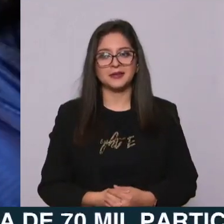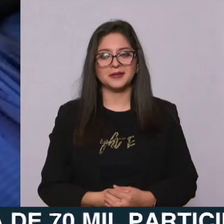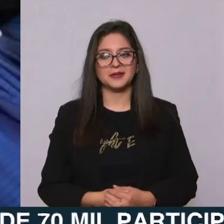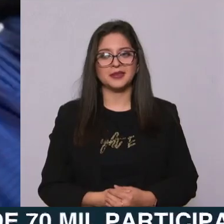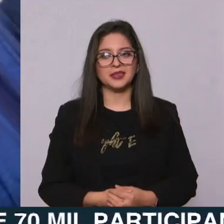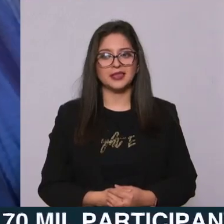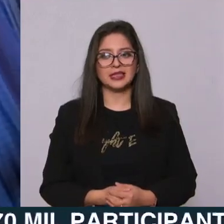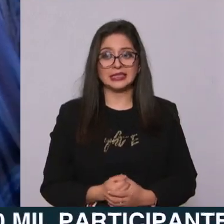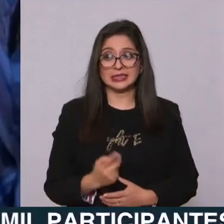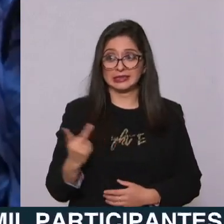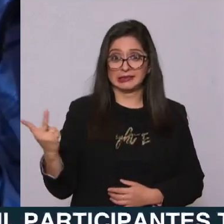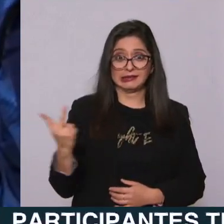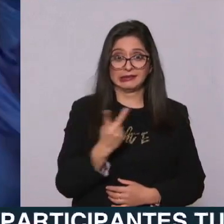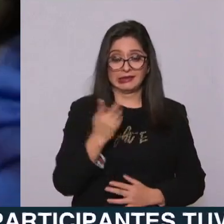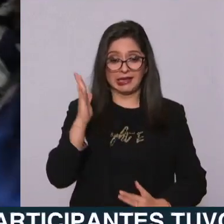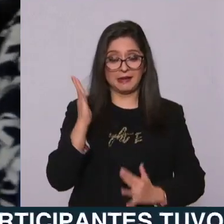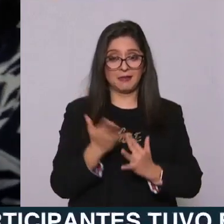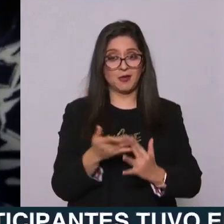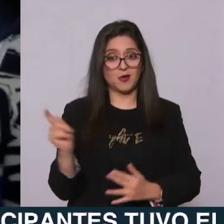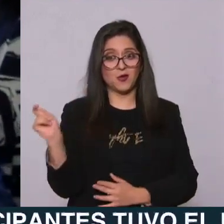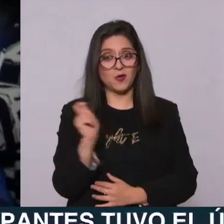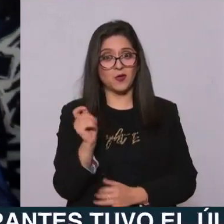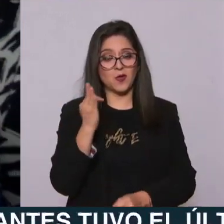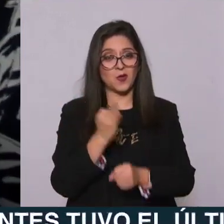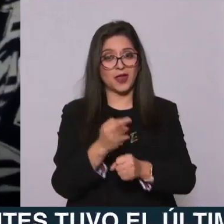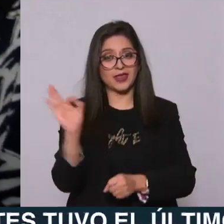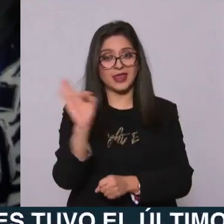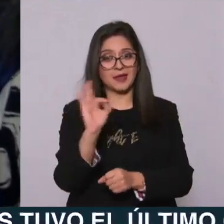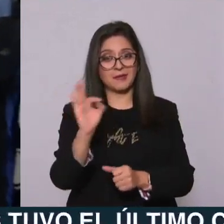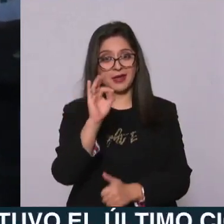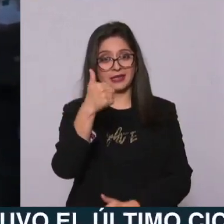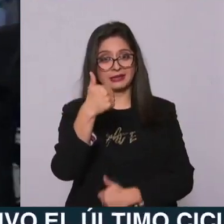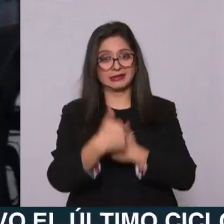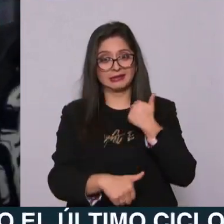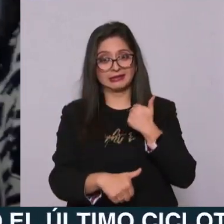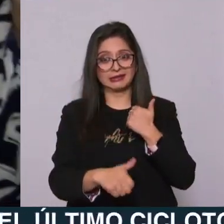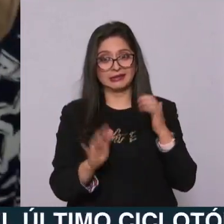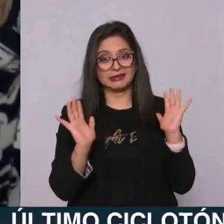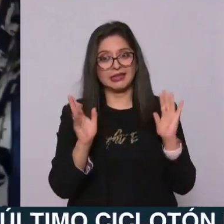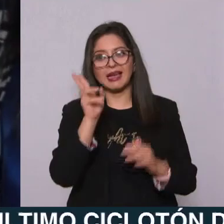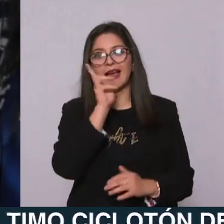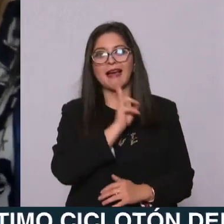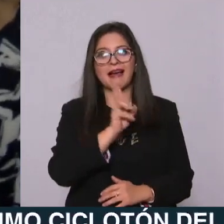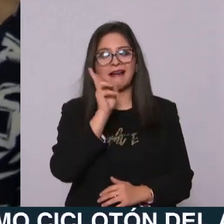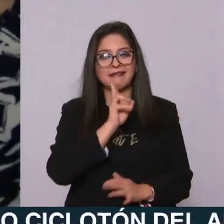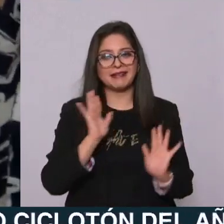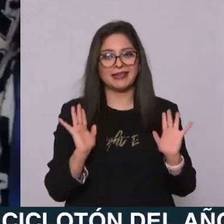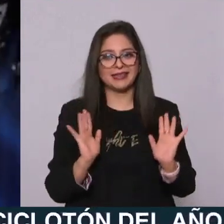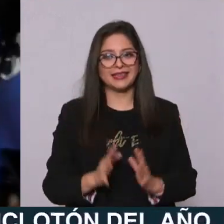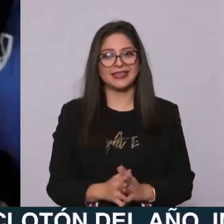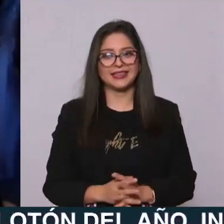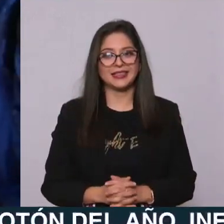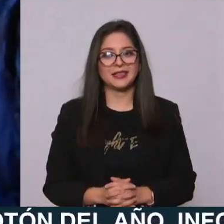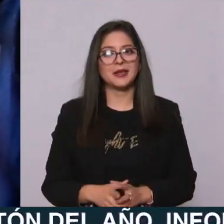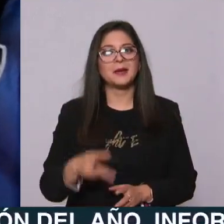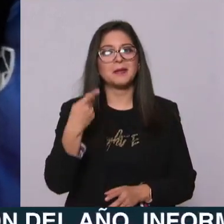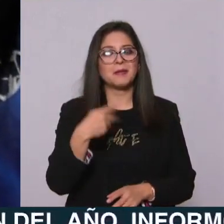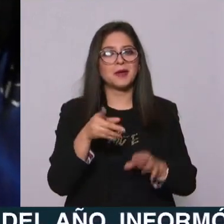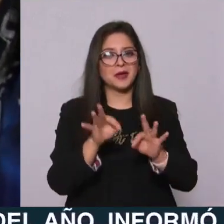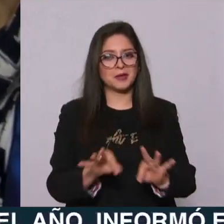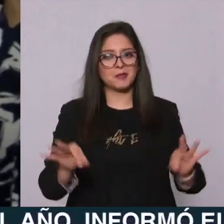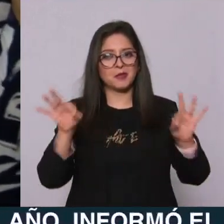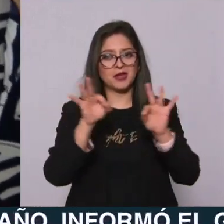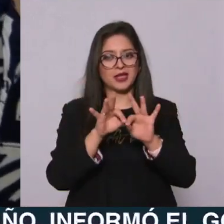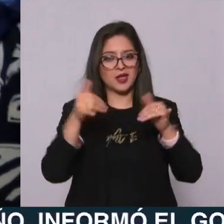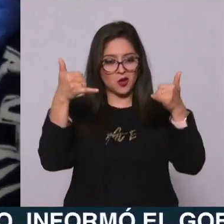del noviazgo, aquí puede haber separación. Sí, no. Cualquier cosa. No, lo importante es que se va a quedar en casa